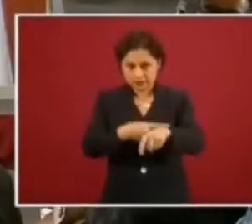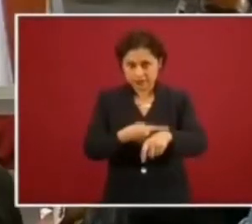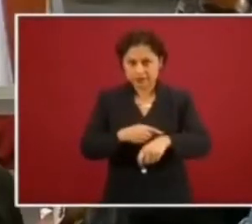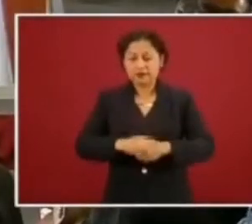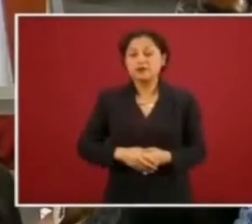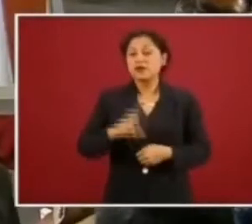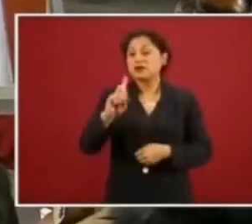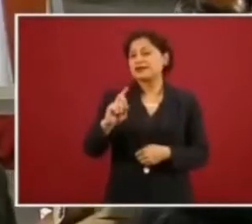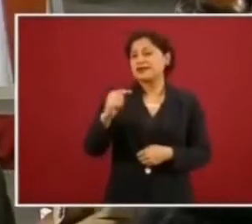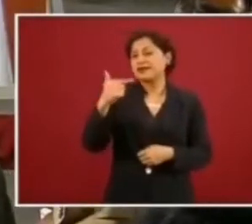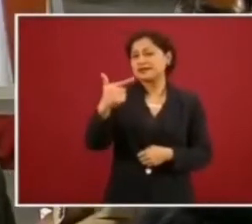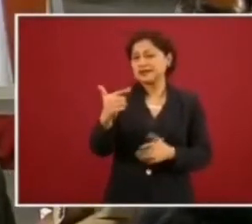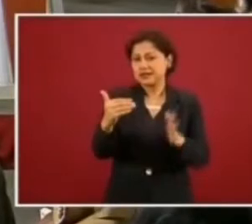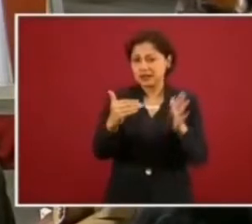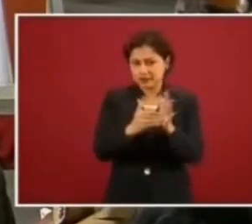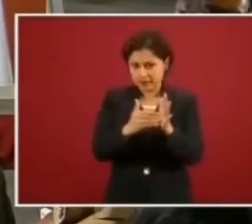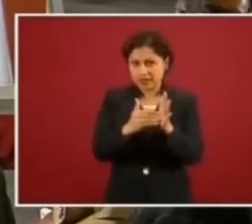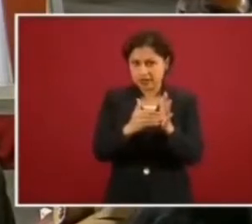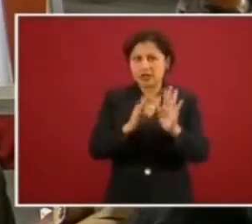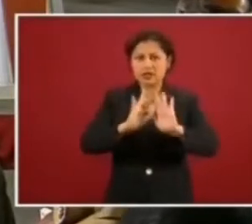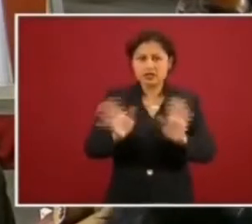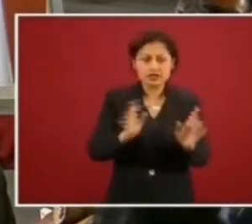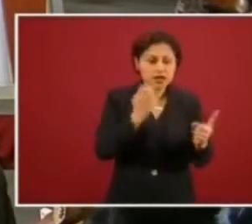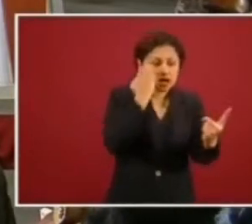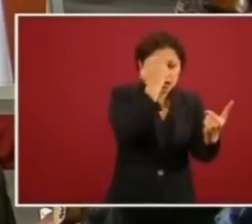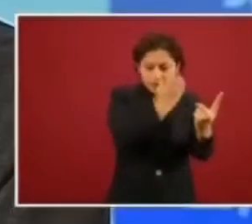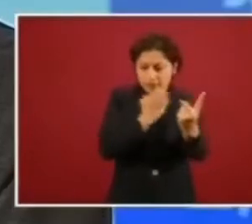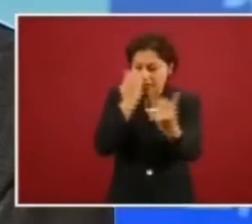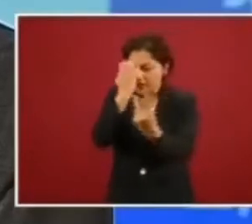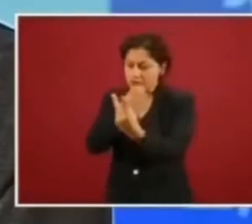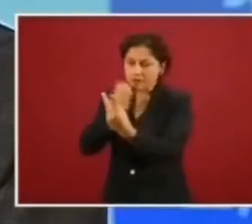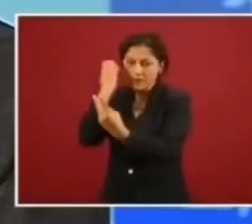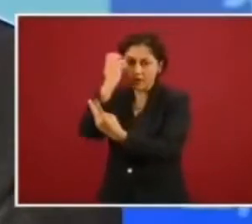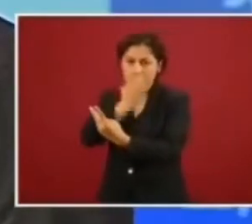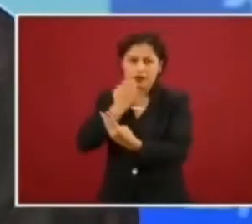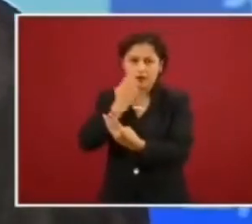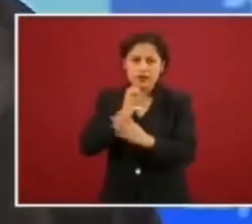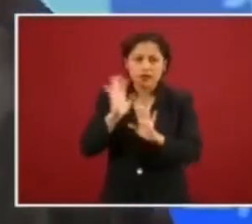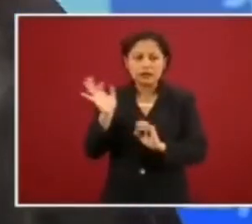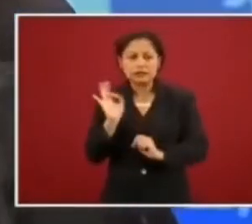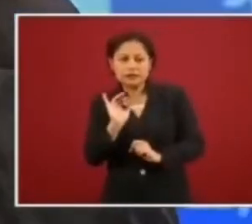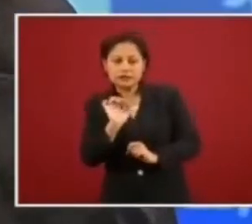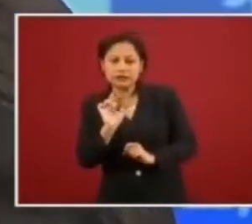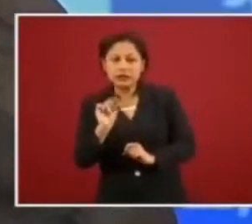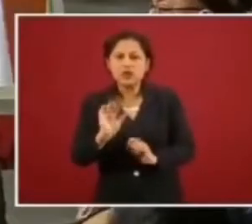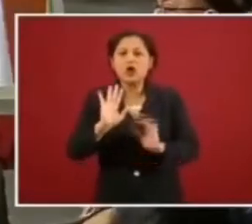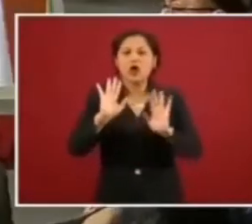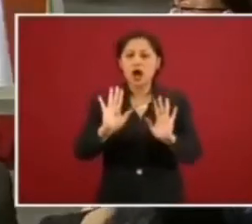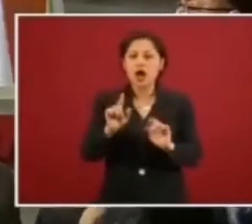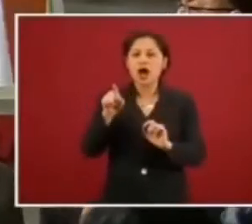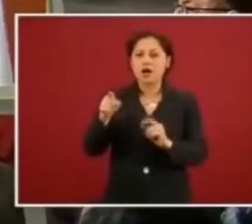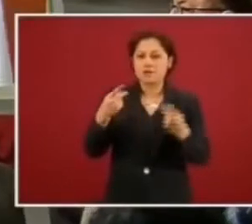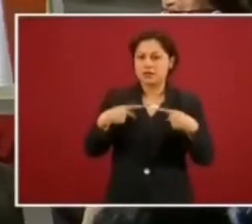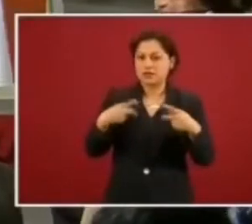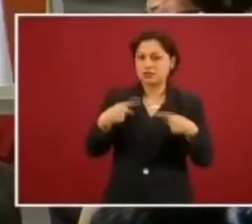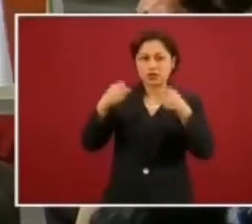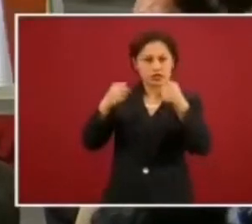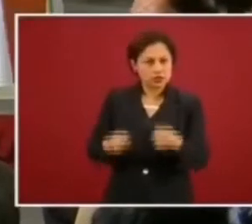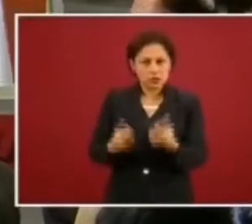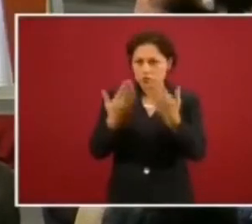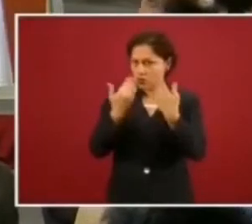37.000, un poco más de 37.000 han sido estudiadas en su momento como casos sospechosos y han sido descartadas, de